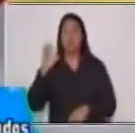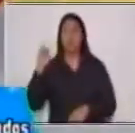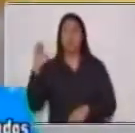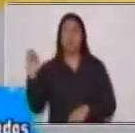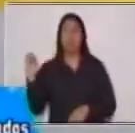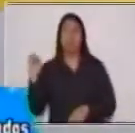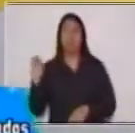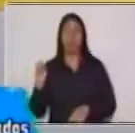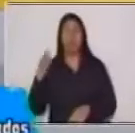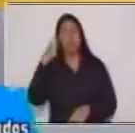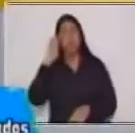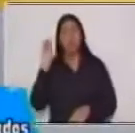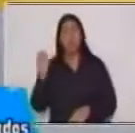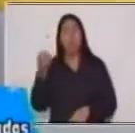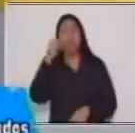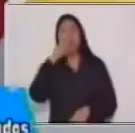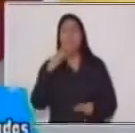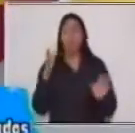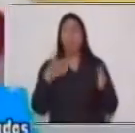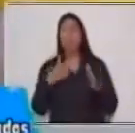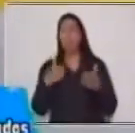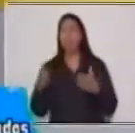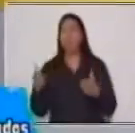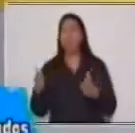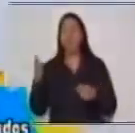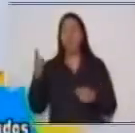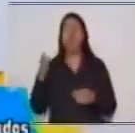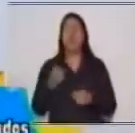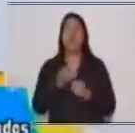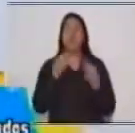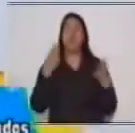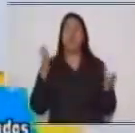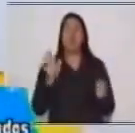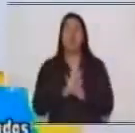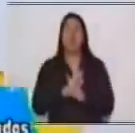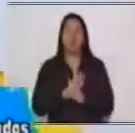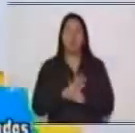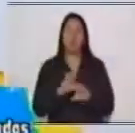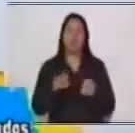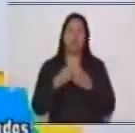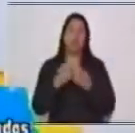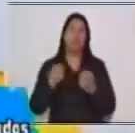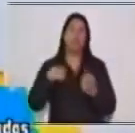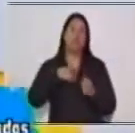24.00, porque no hay nada, pues una cantidad entera. Entonces decimos más